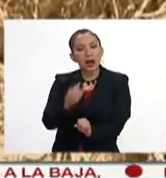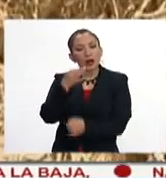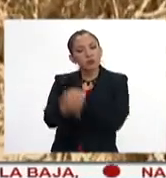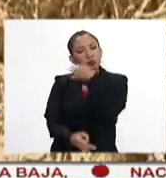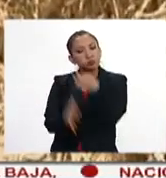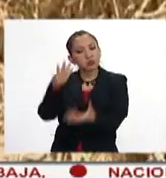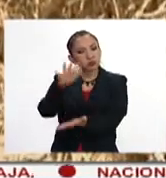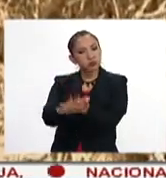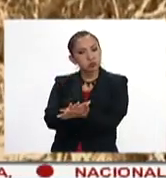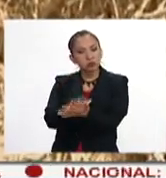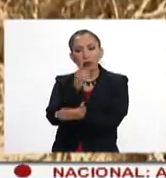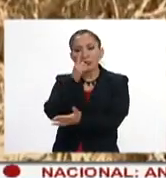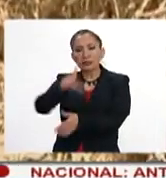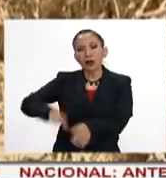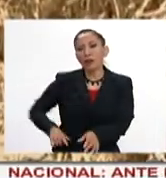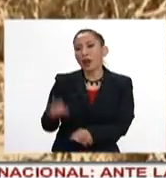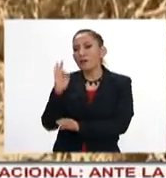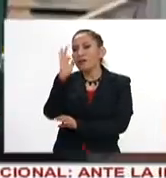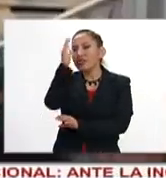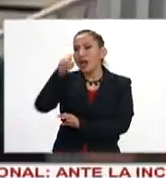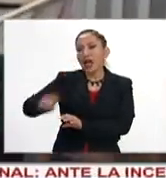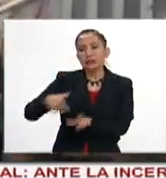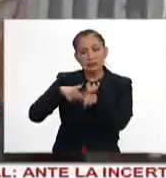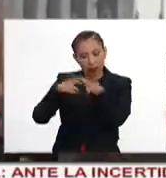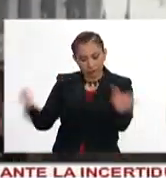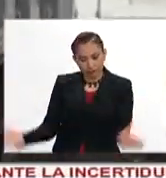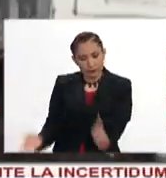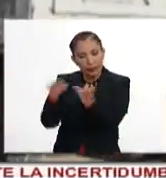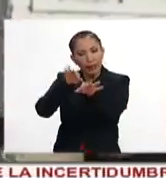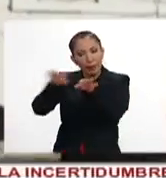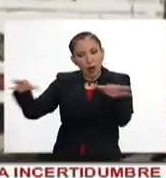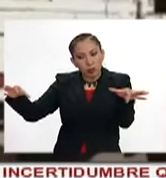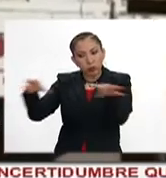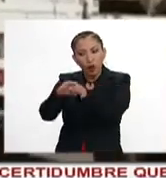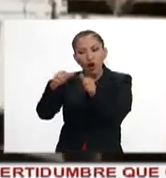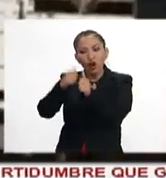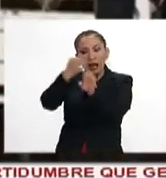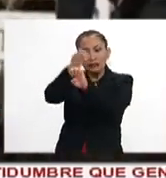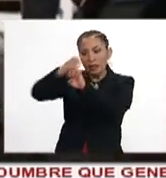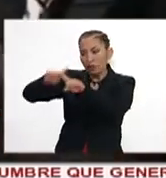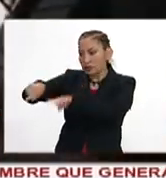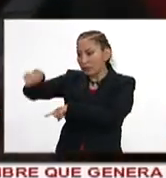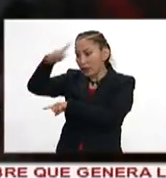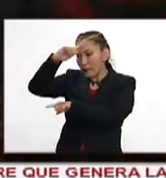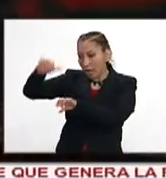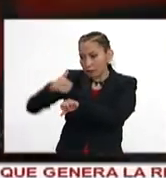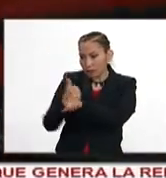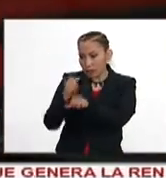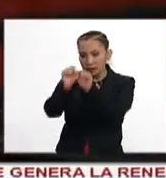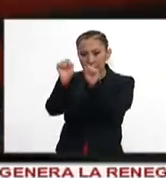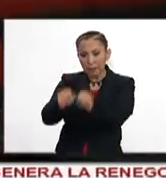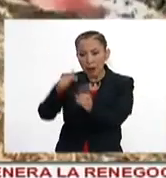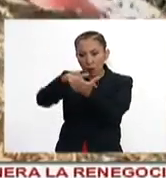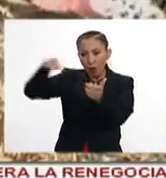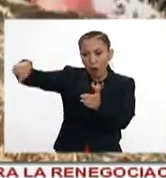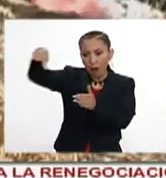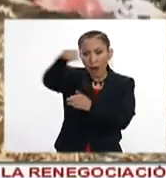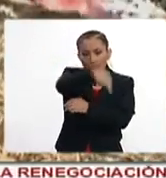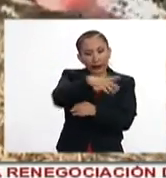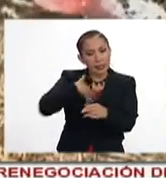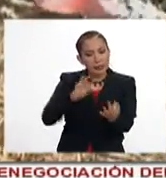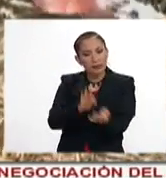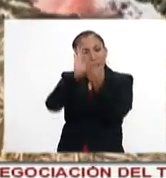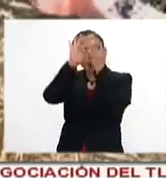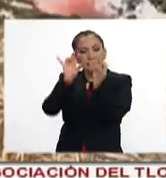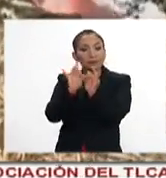justicia penal. Aseguró que el gobierno federal va a seguir impulsando el trabajo coordinado con los estados para consolidar los sistemas locales y hacer